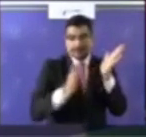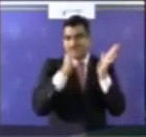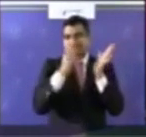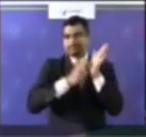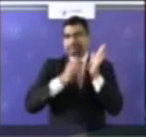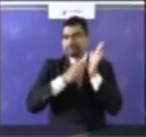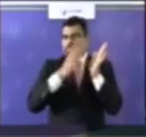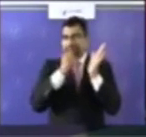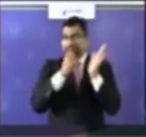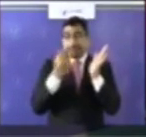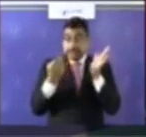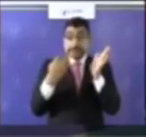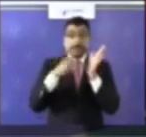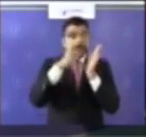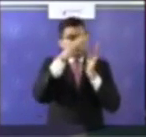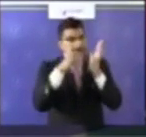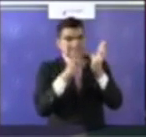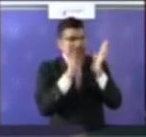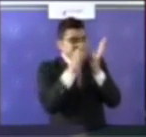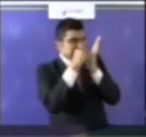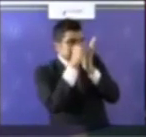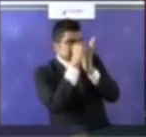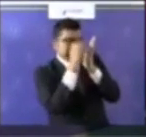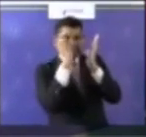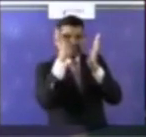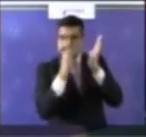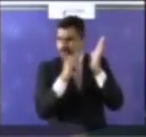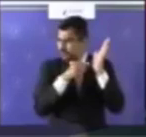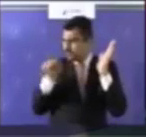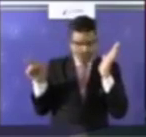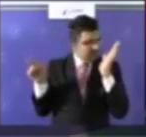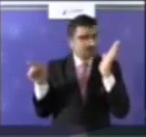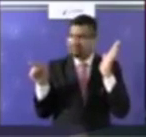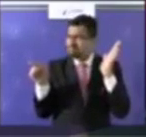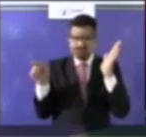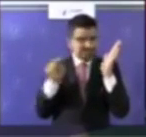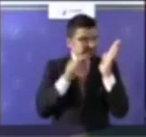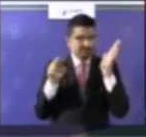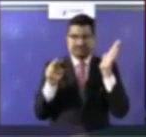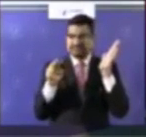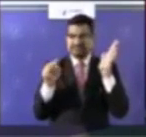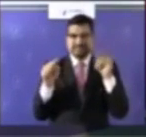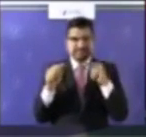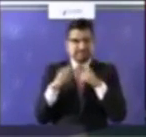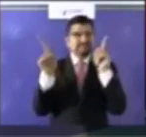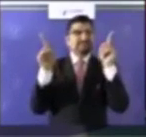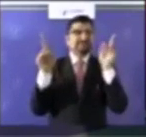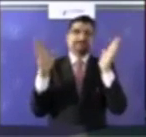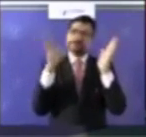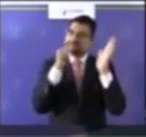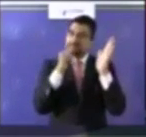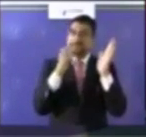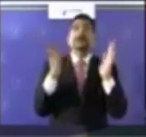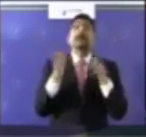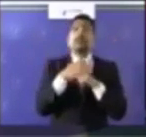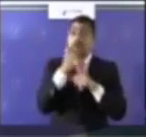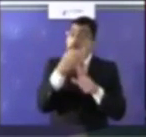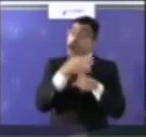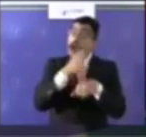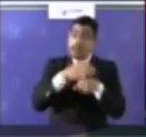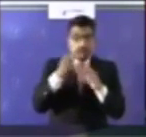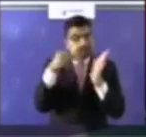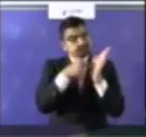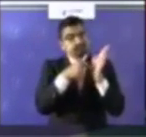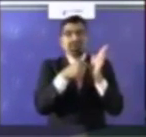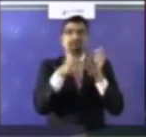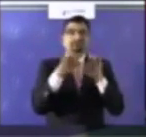en el retrato, no es exacto, pues no se parece. Y entonces, pues sencillamente el